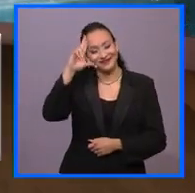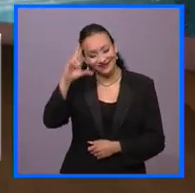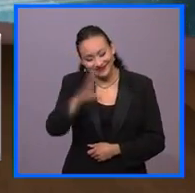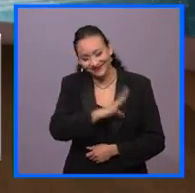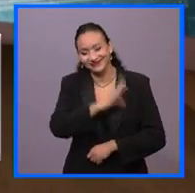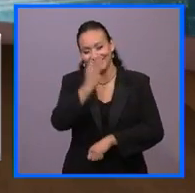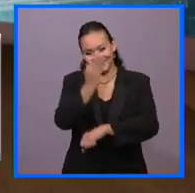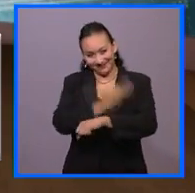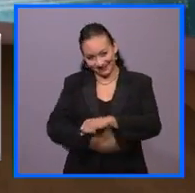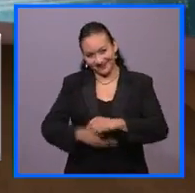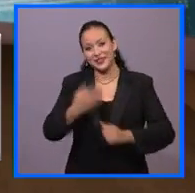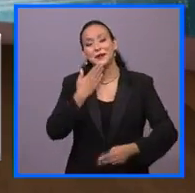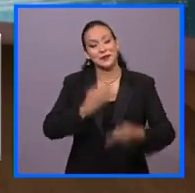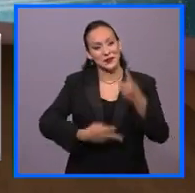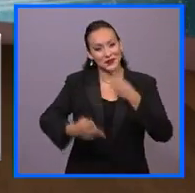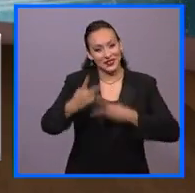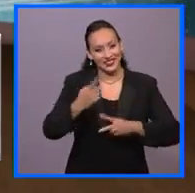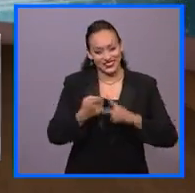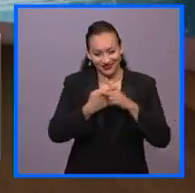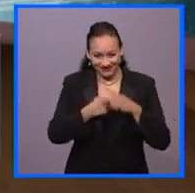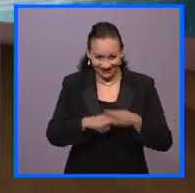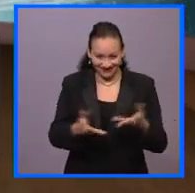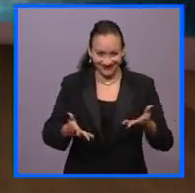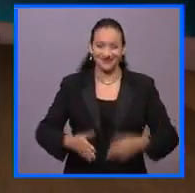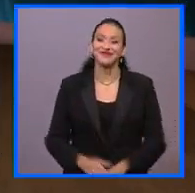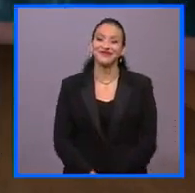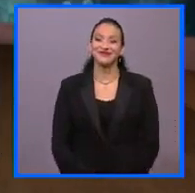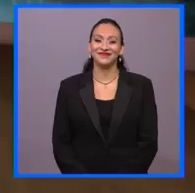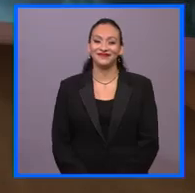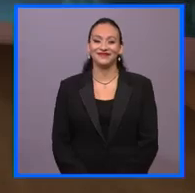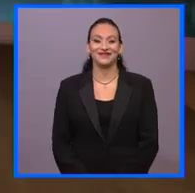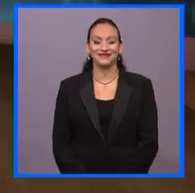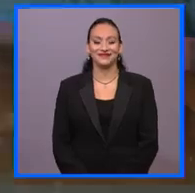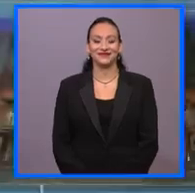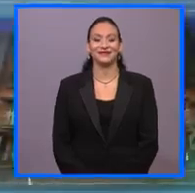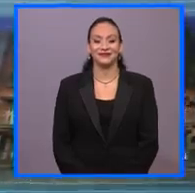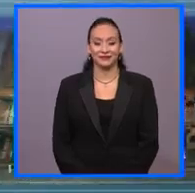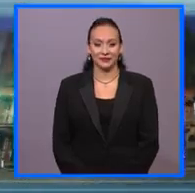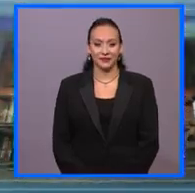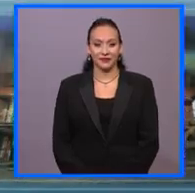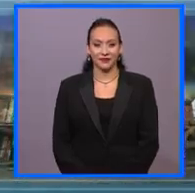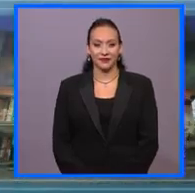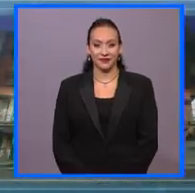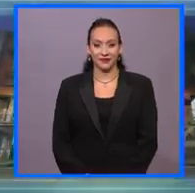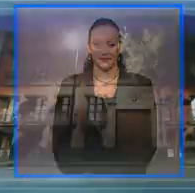la interpretación en lengua de señas mexicana. Comenzamos.